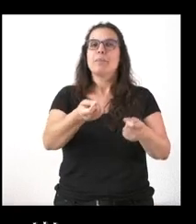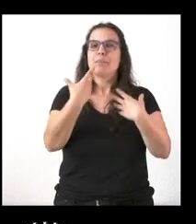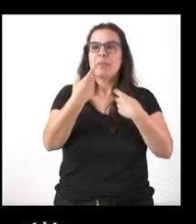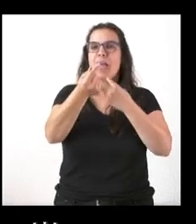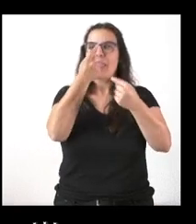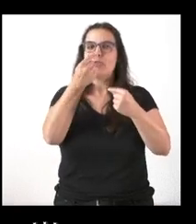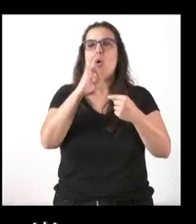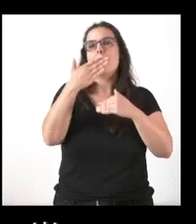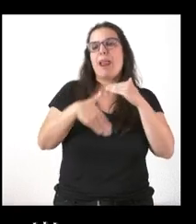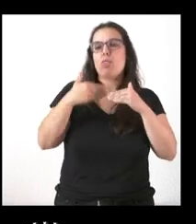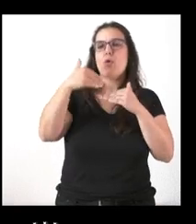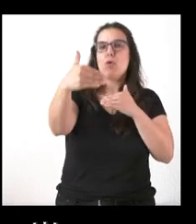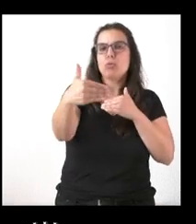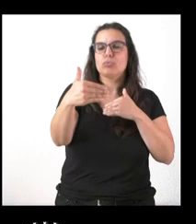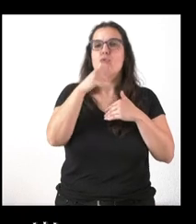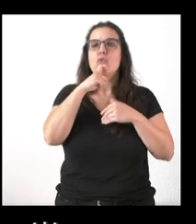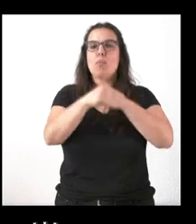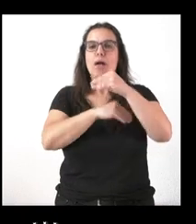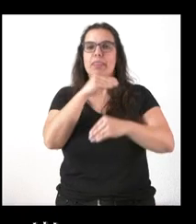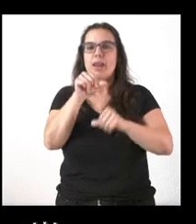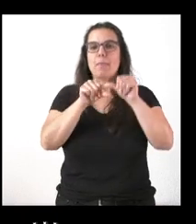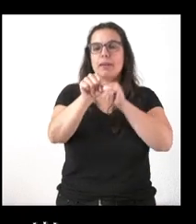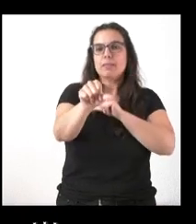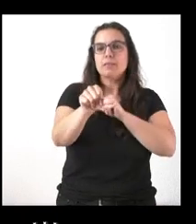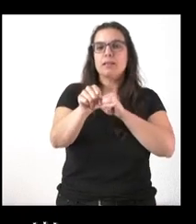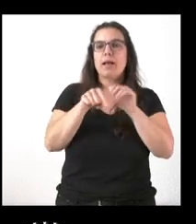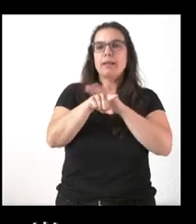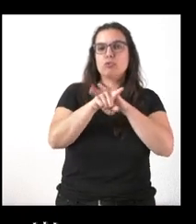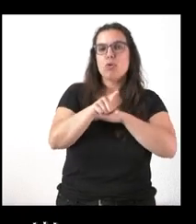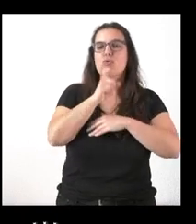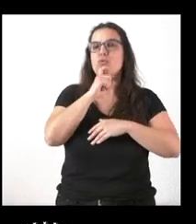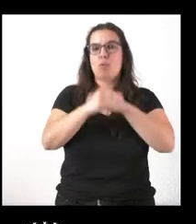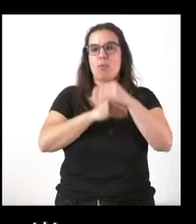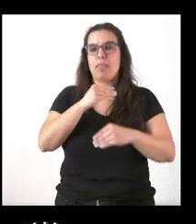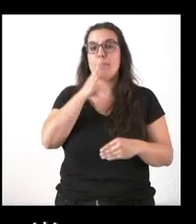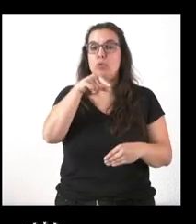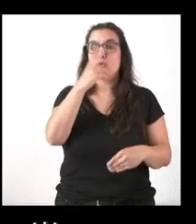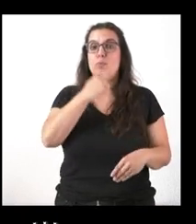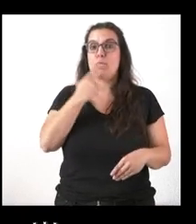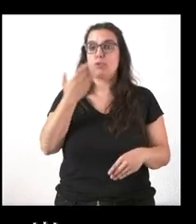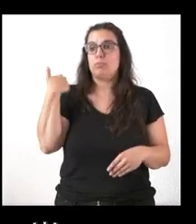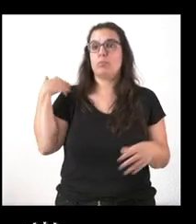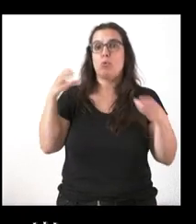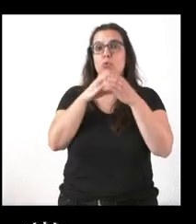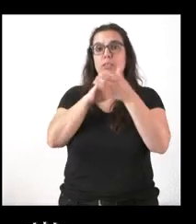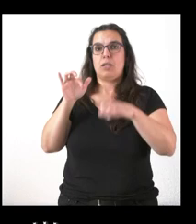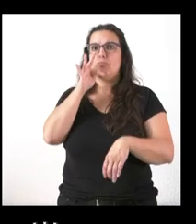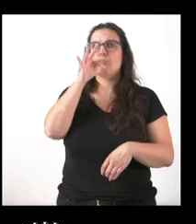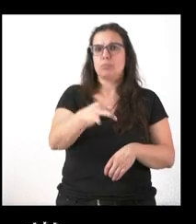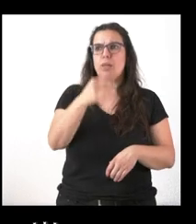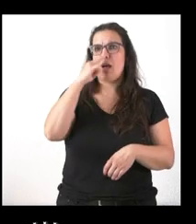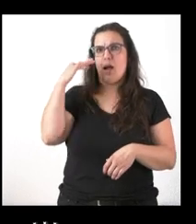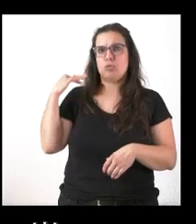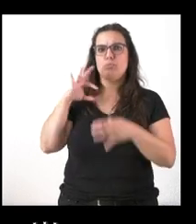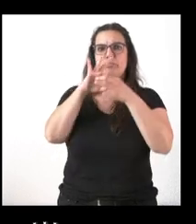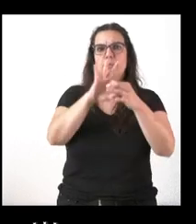o plazos de cómo va a ser a partir de ahora la tramitación porque es un compromiso que la junta adquirió con León hace ya años y